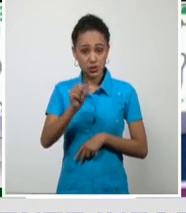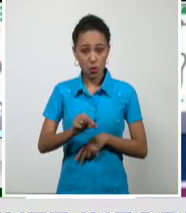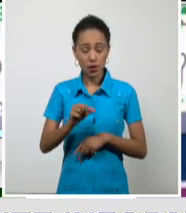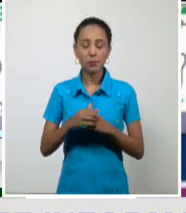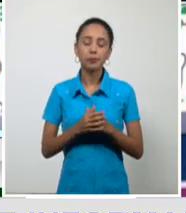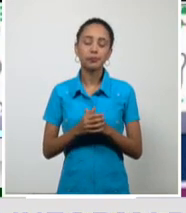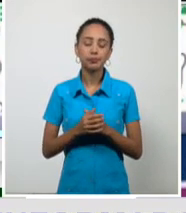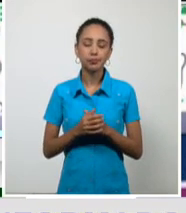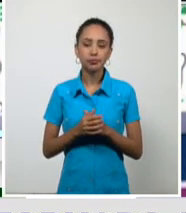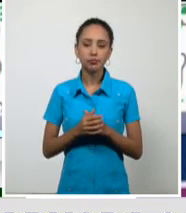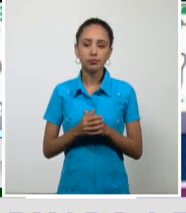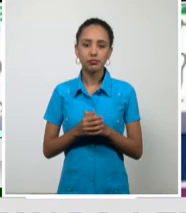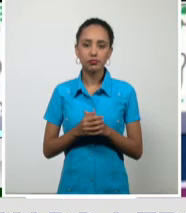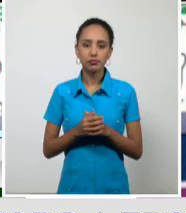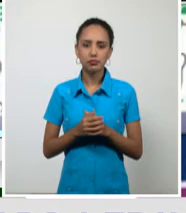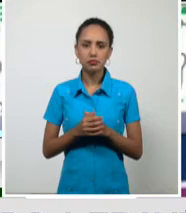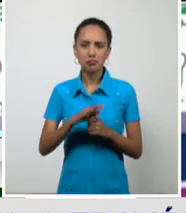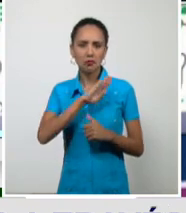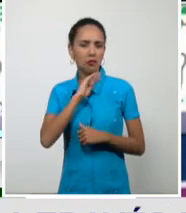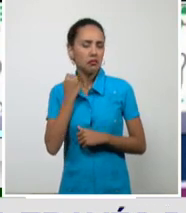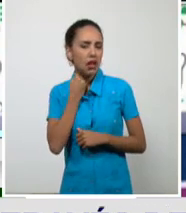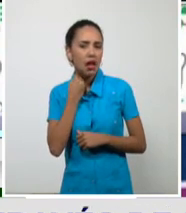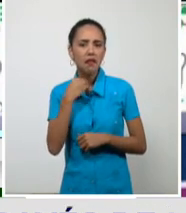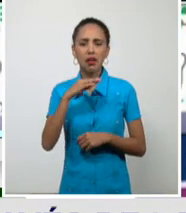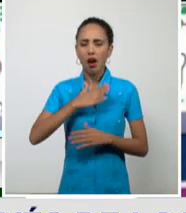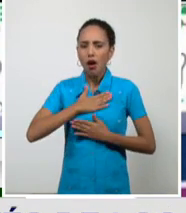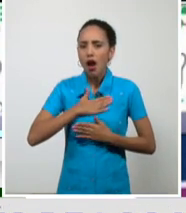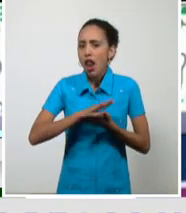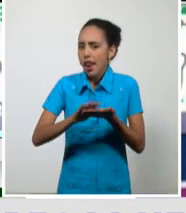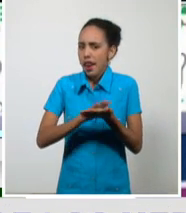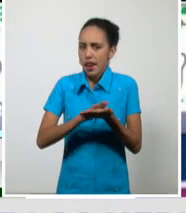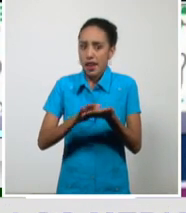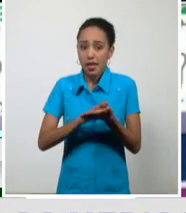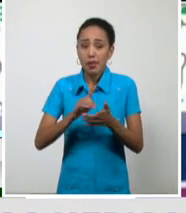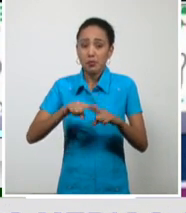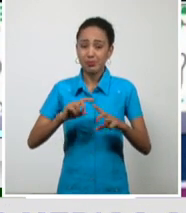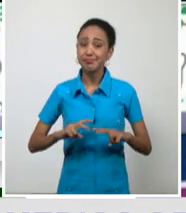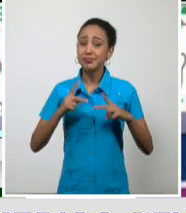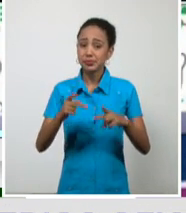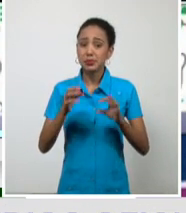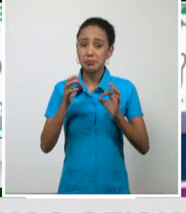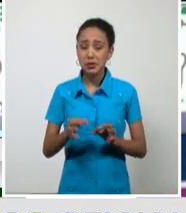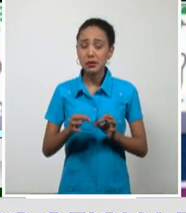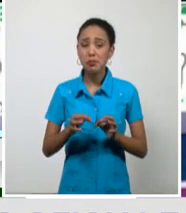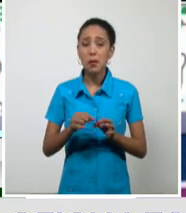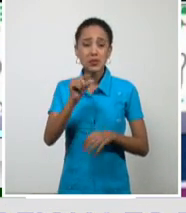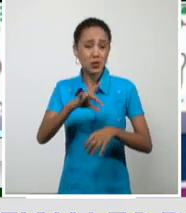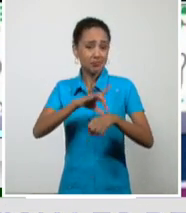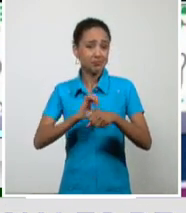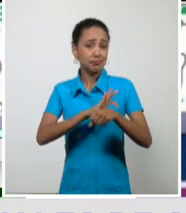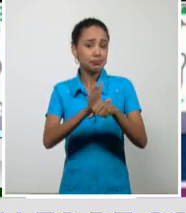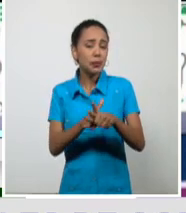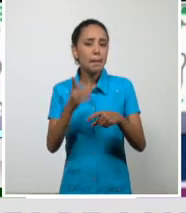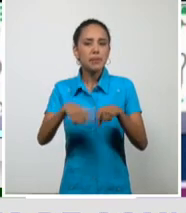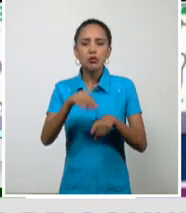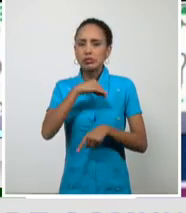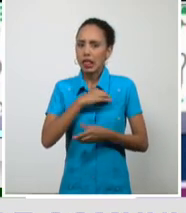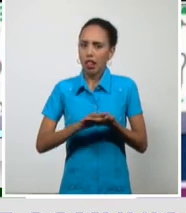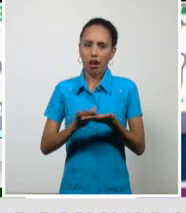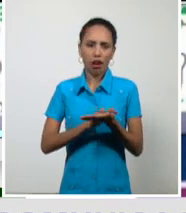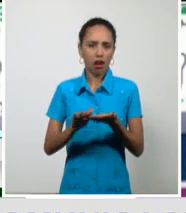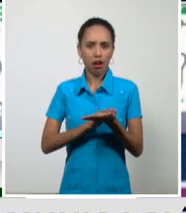positivos fueron asintomáticos, así que se manifiesta una vez más esta tendencia. En cuanto al